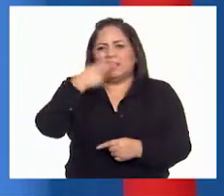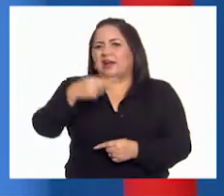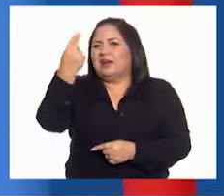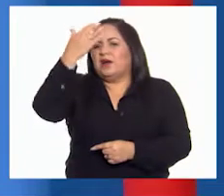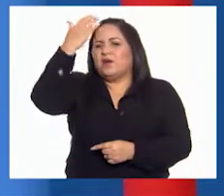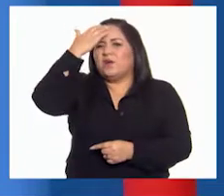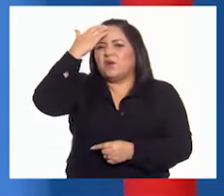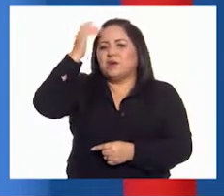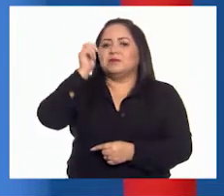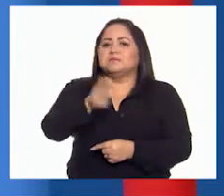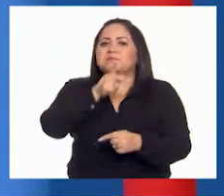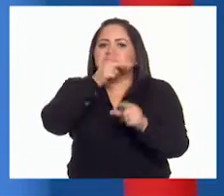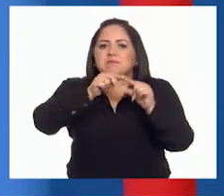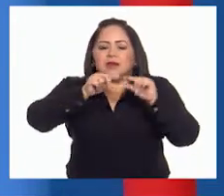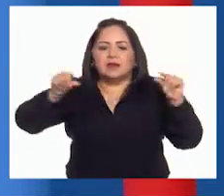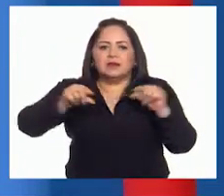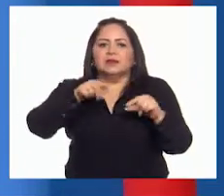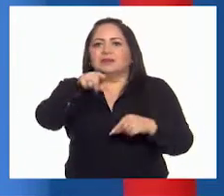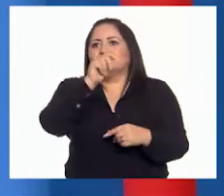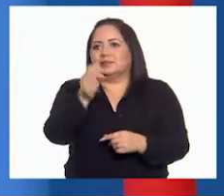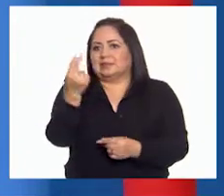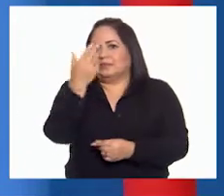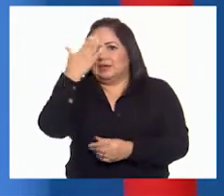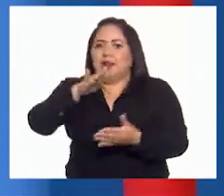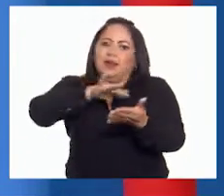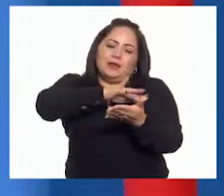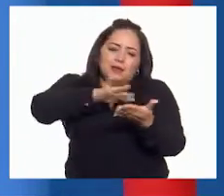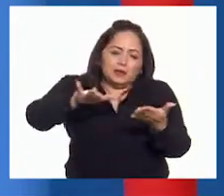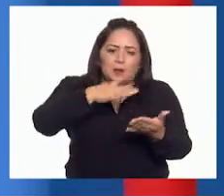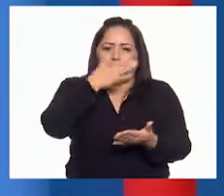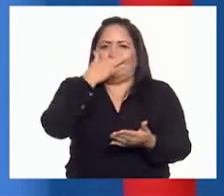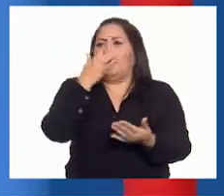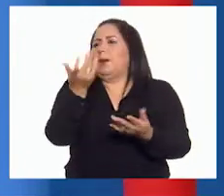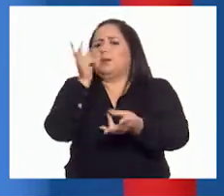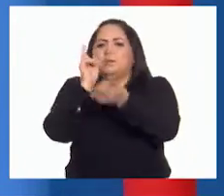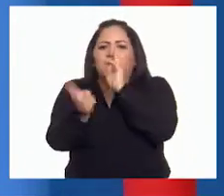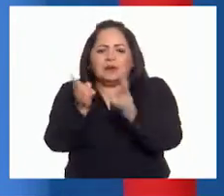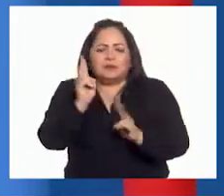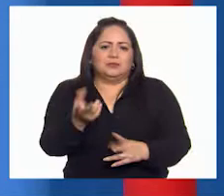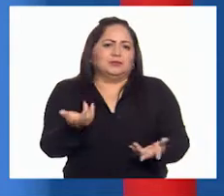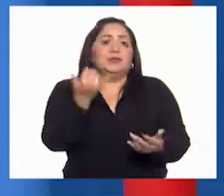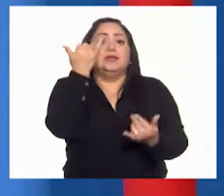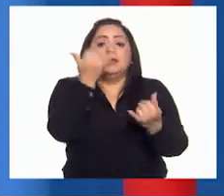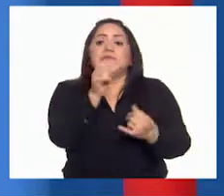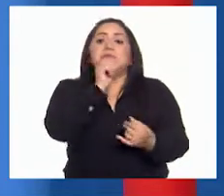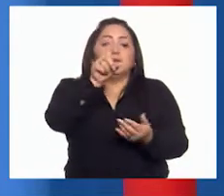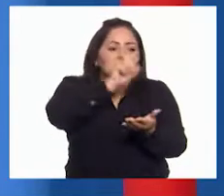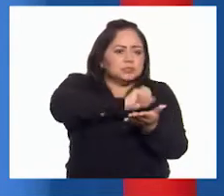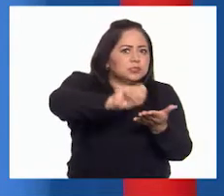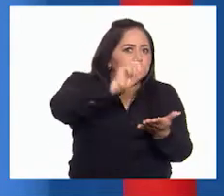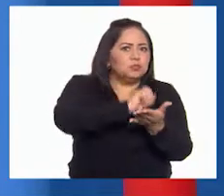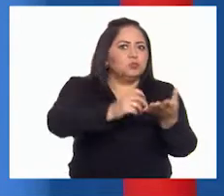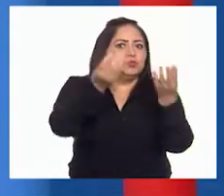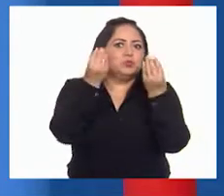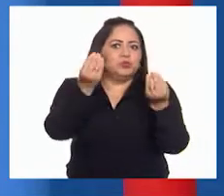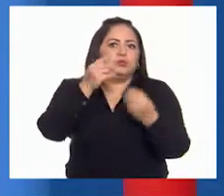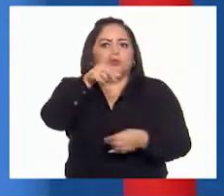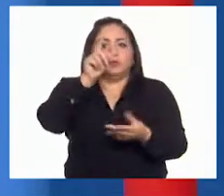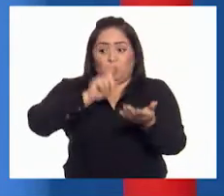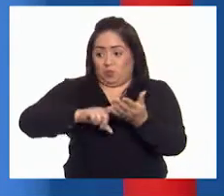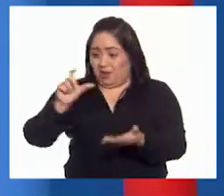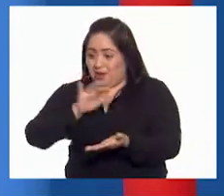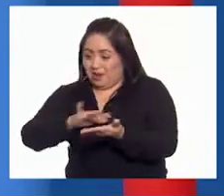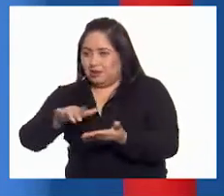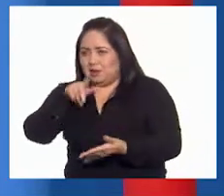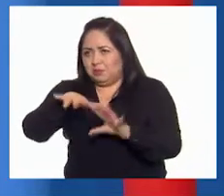conocer los textos que tengan a su alcance, a leerlos, a conversar sobre ellos y a escribir mucho sobre lo que leen